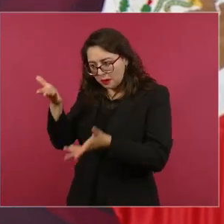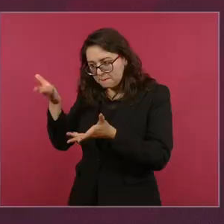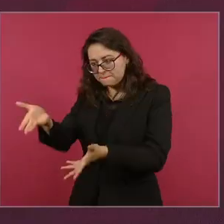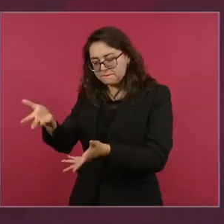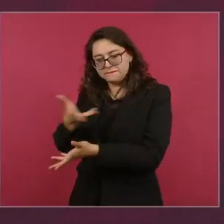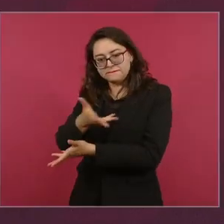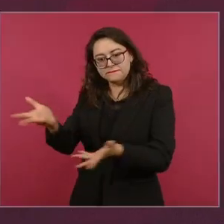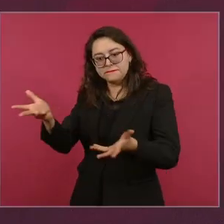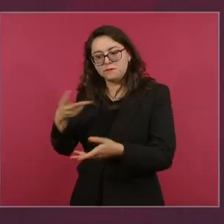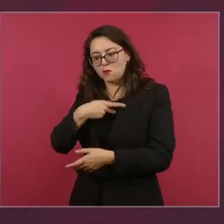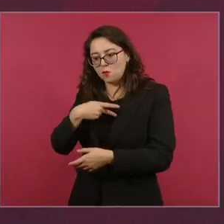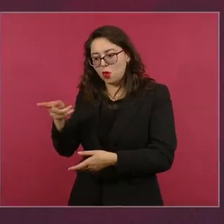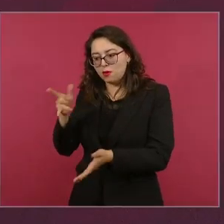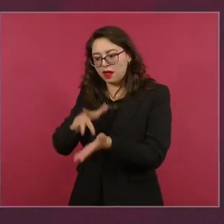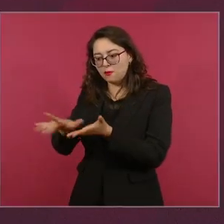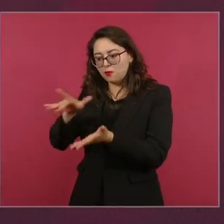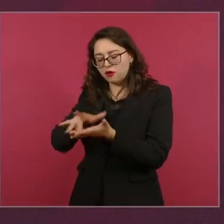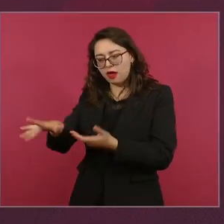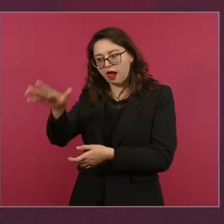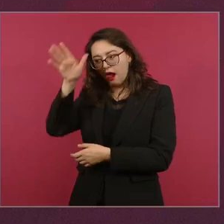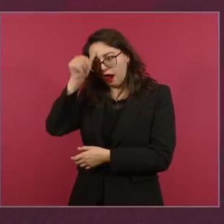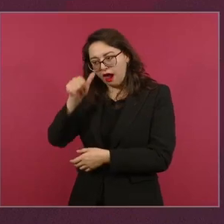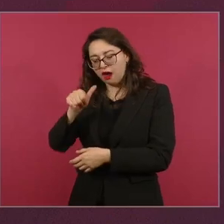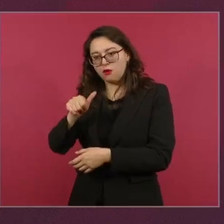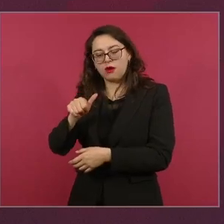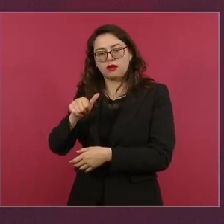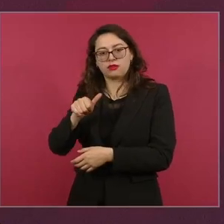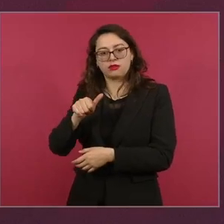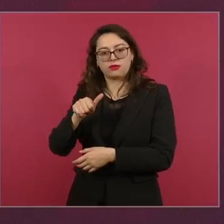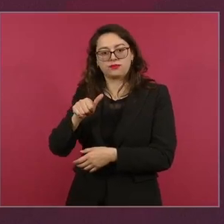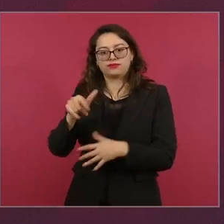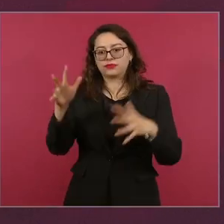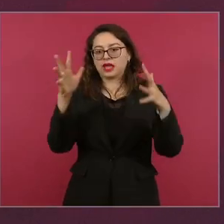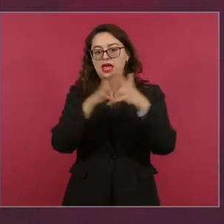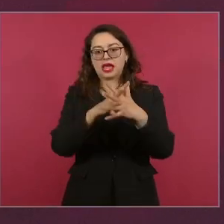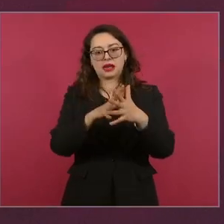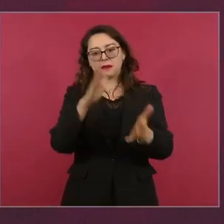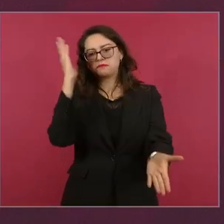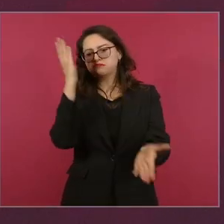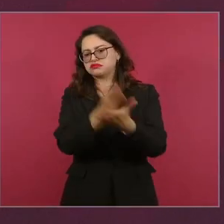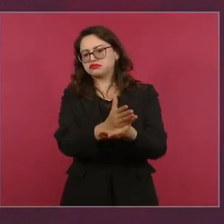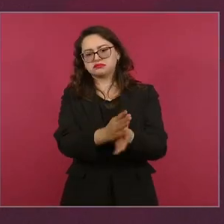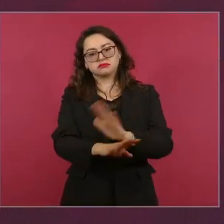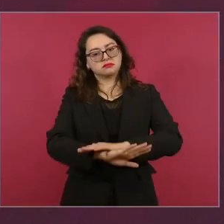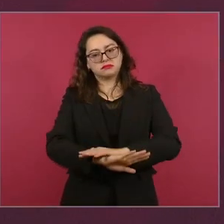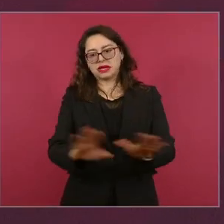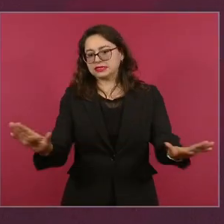ponerse de acuerdo para eso y declarar una moratoria